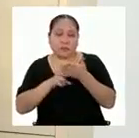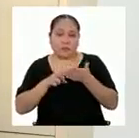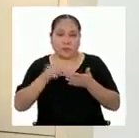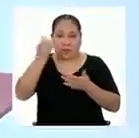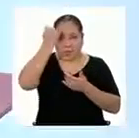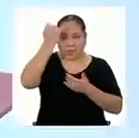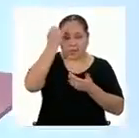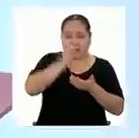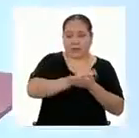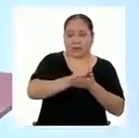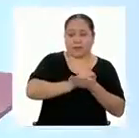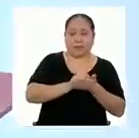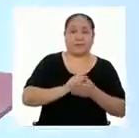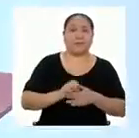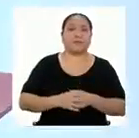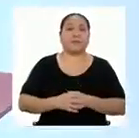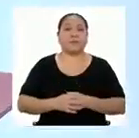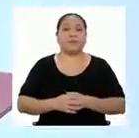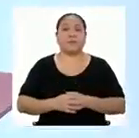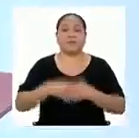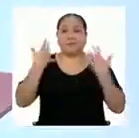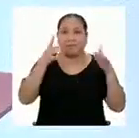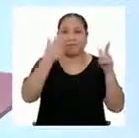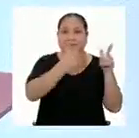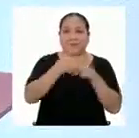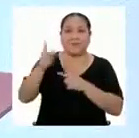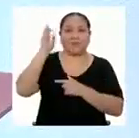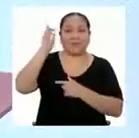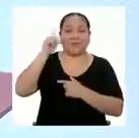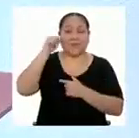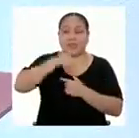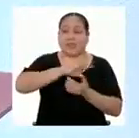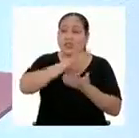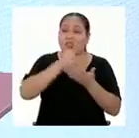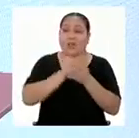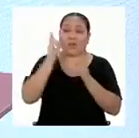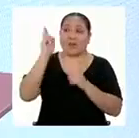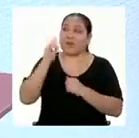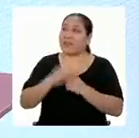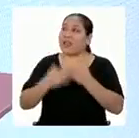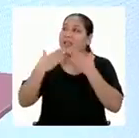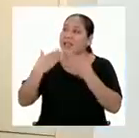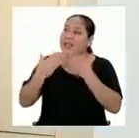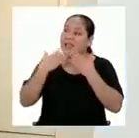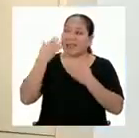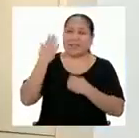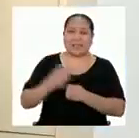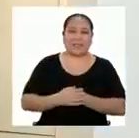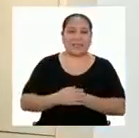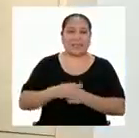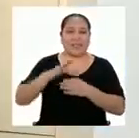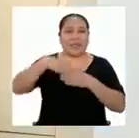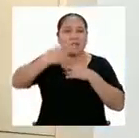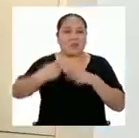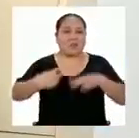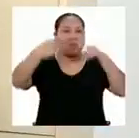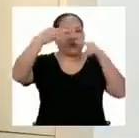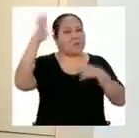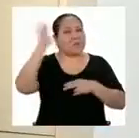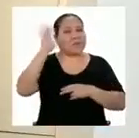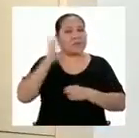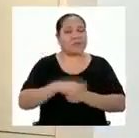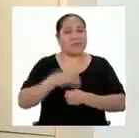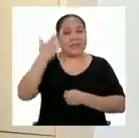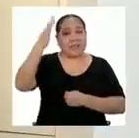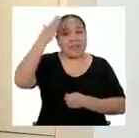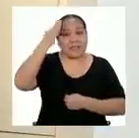del autor. Ahora sí, profesora. Estas fueron todas las preguntas. Muchas gracias. Hasta la próxima, Jonathan. Y